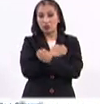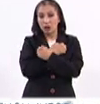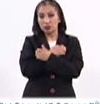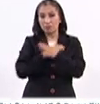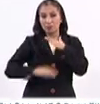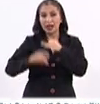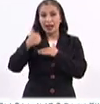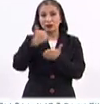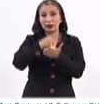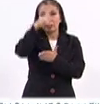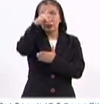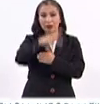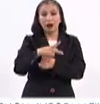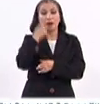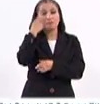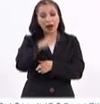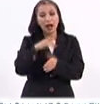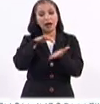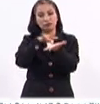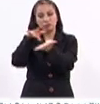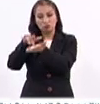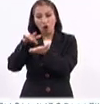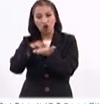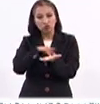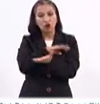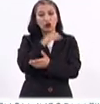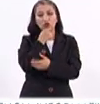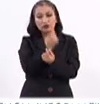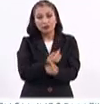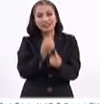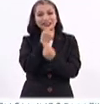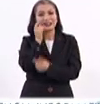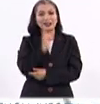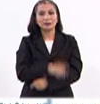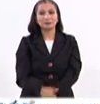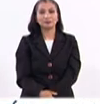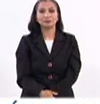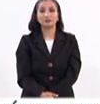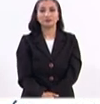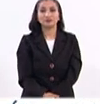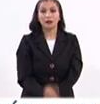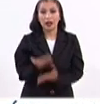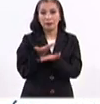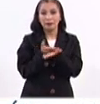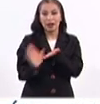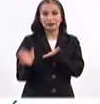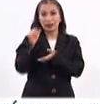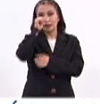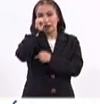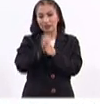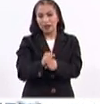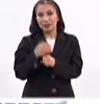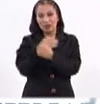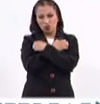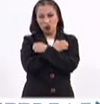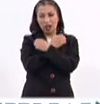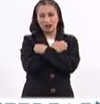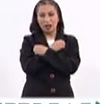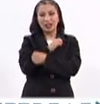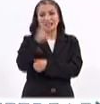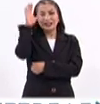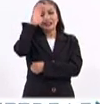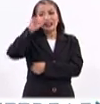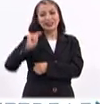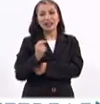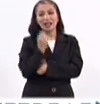educación básica en la Ciudad de México para beneficio de los niños y las niñas. Por otro lado, la secretaria de Educación,